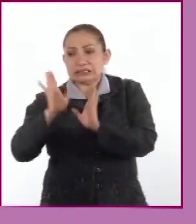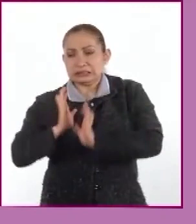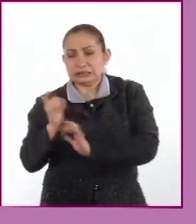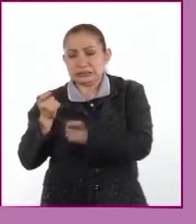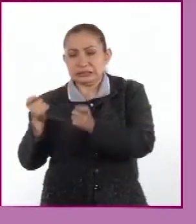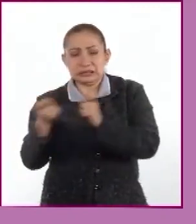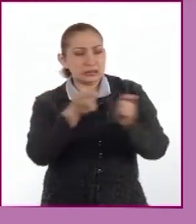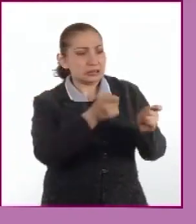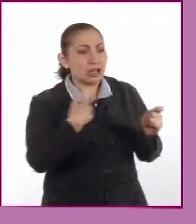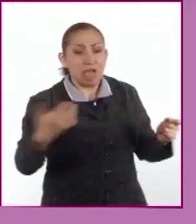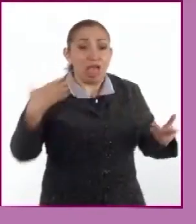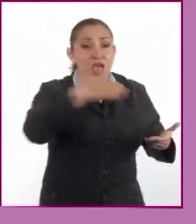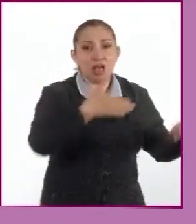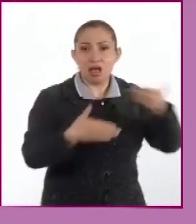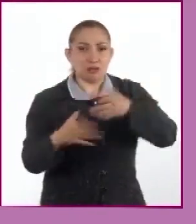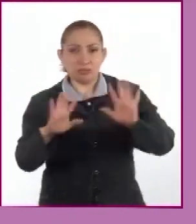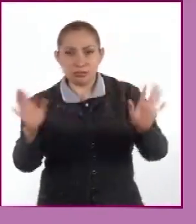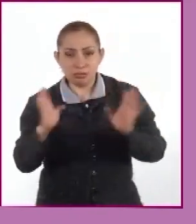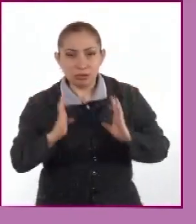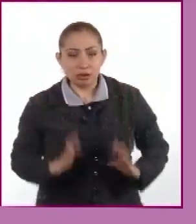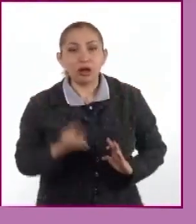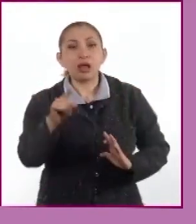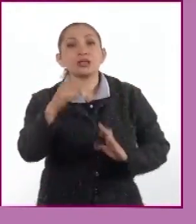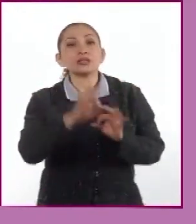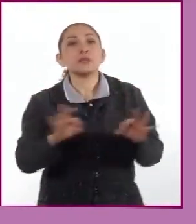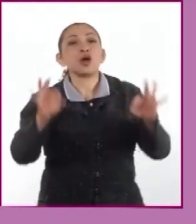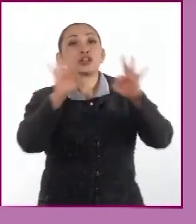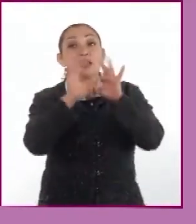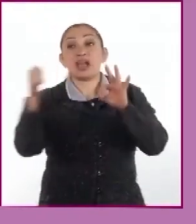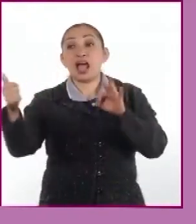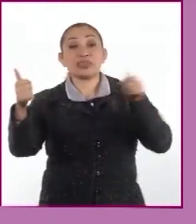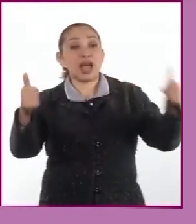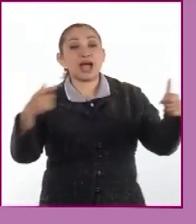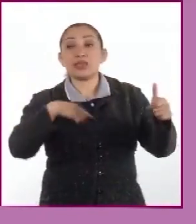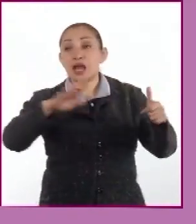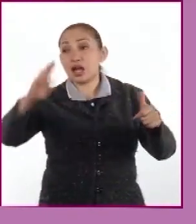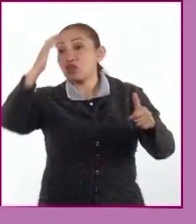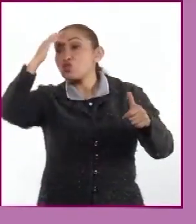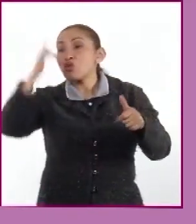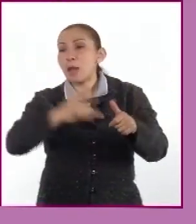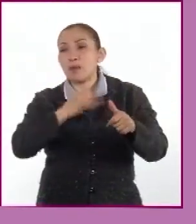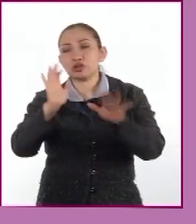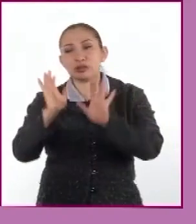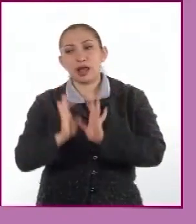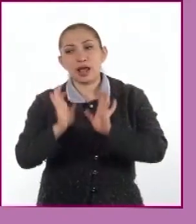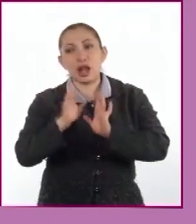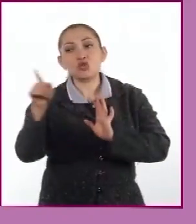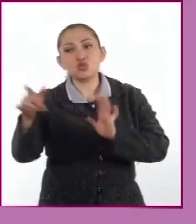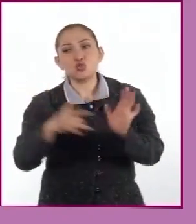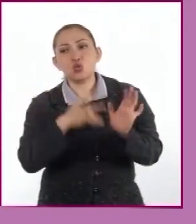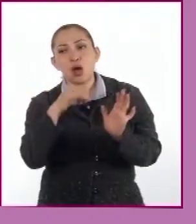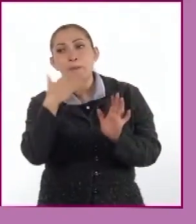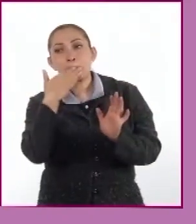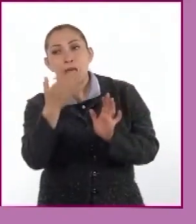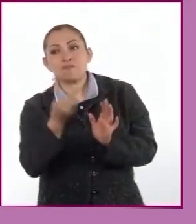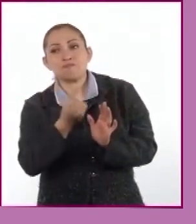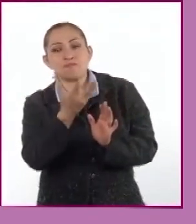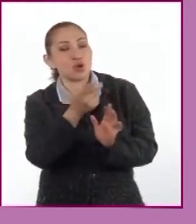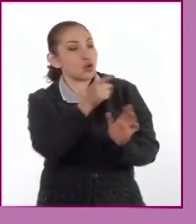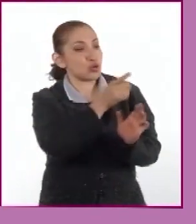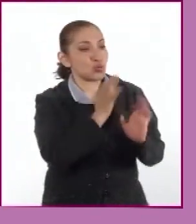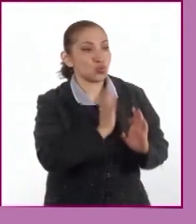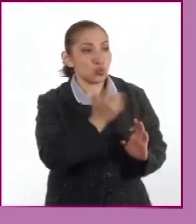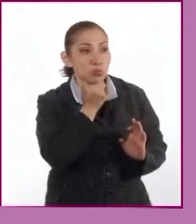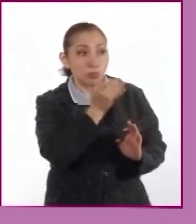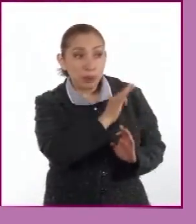y formas de actuar de cada involucrado. Es importante que cada parte reconozca sus emociones, interprete cuáles están manifestando y